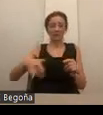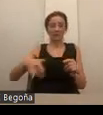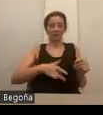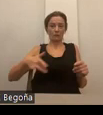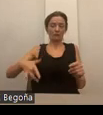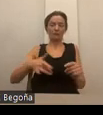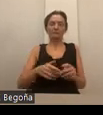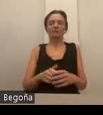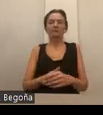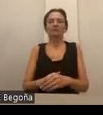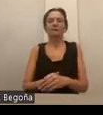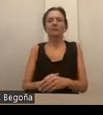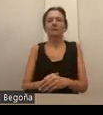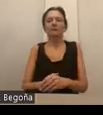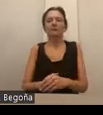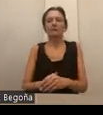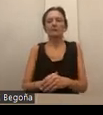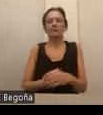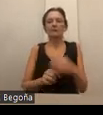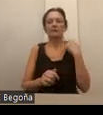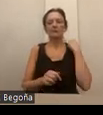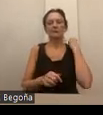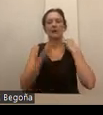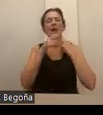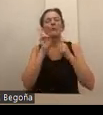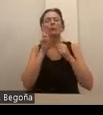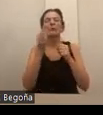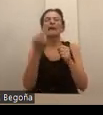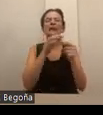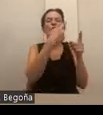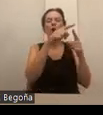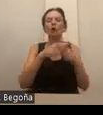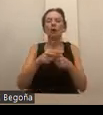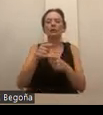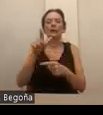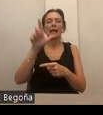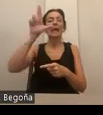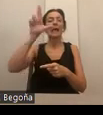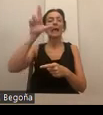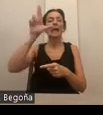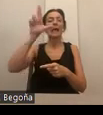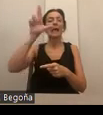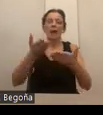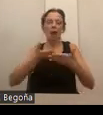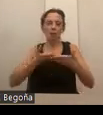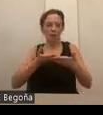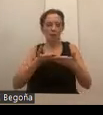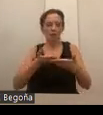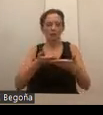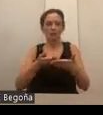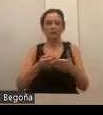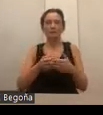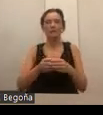Bueno, y vamos a llegar entonces a los productos LR que pueden ayudarnos a combatir y prevenir estos problemas. Fundamentalmente me he